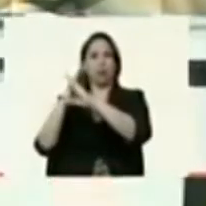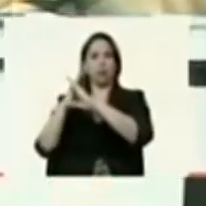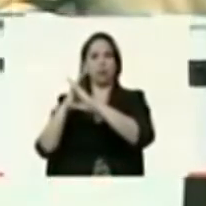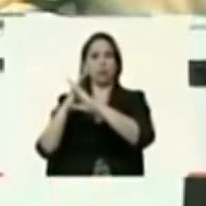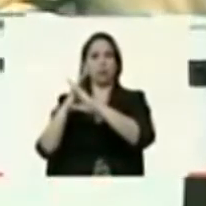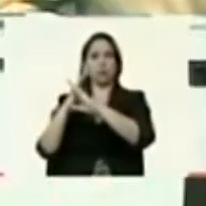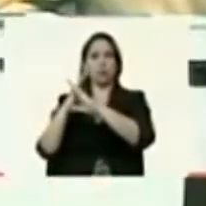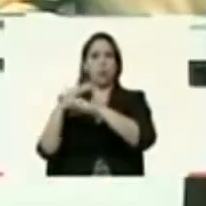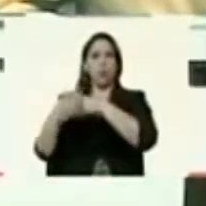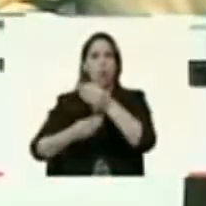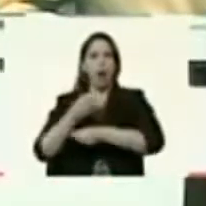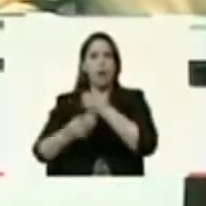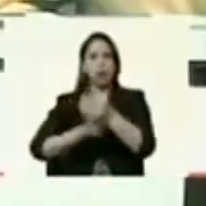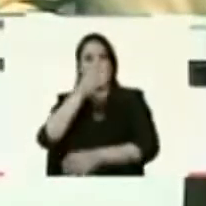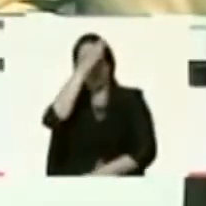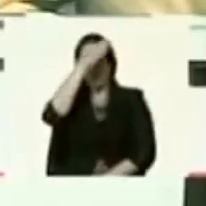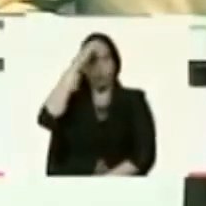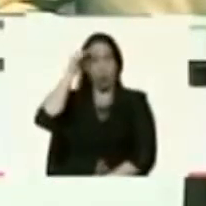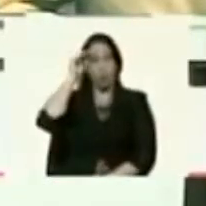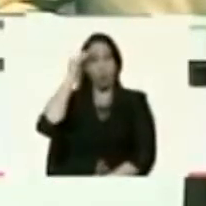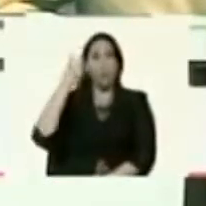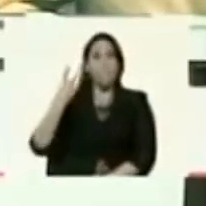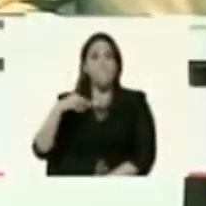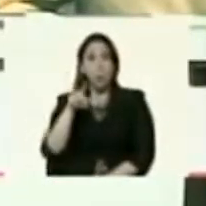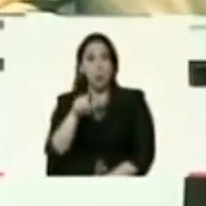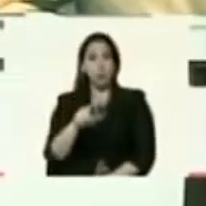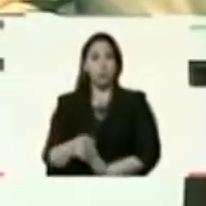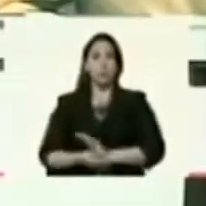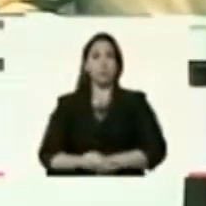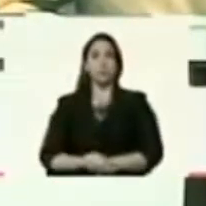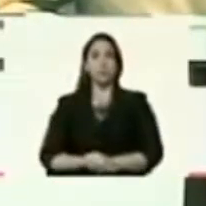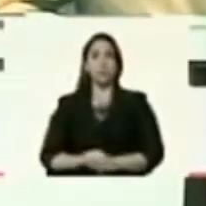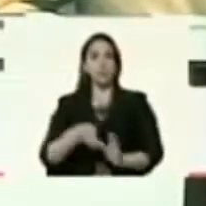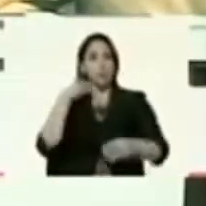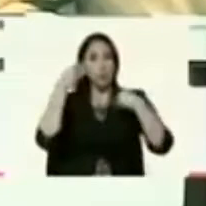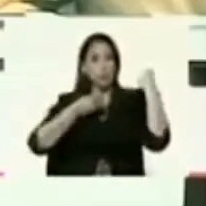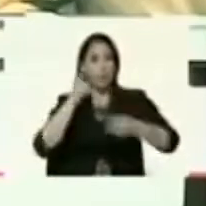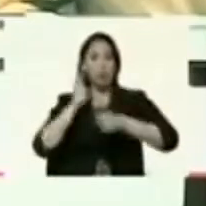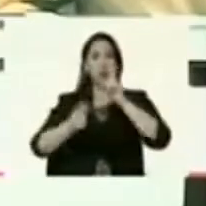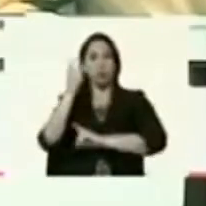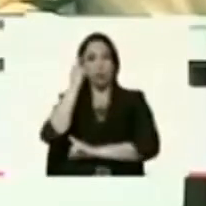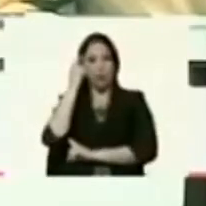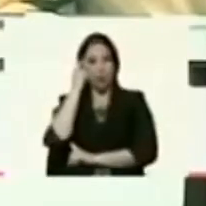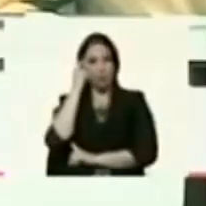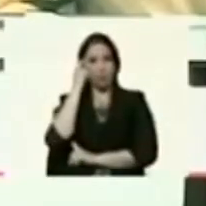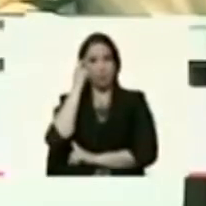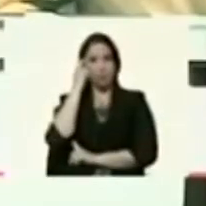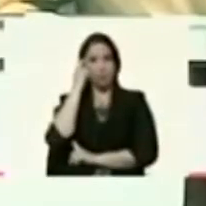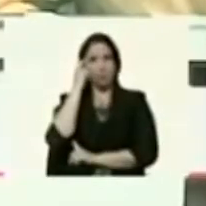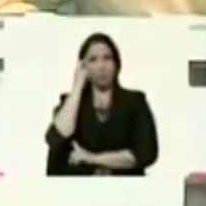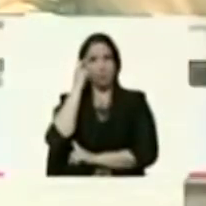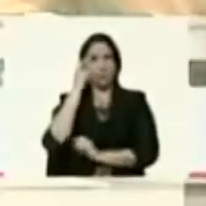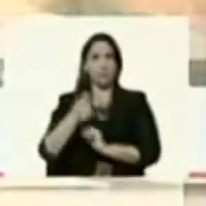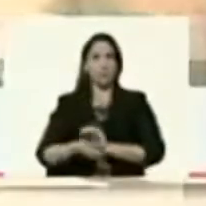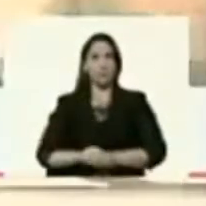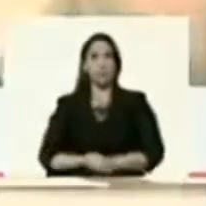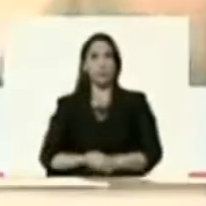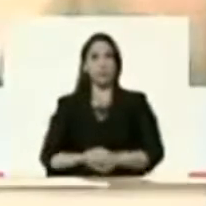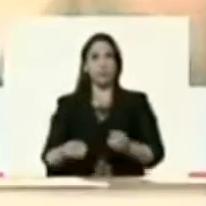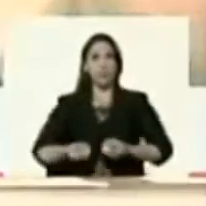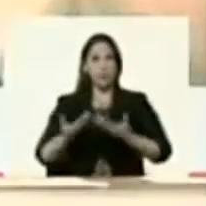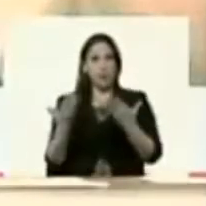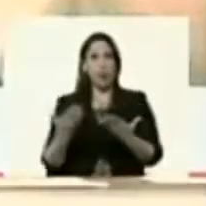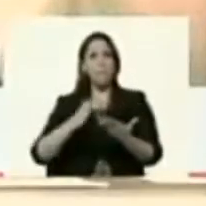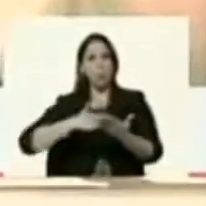ha presentado Donald Trump. Por eso yo creo que si algún día se da, como